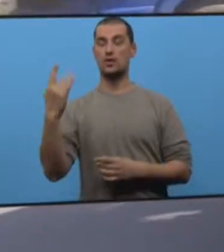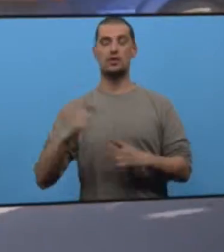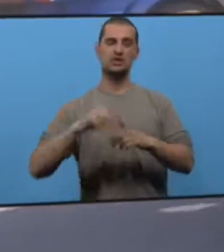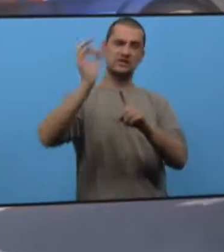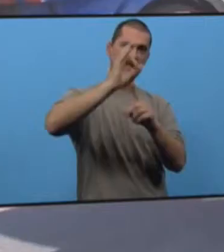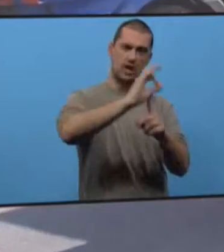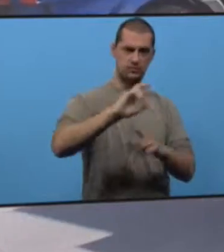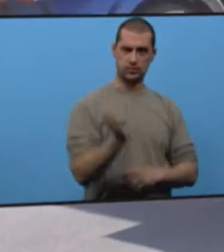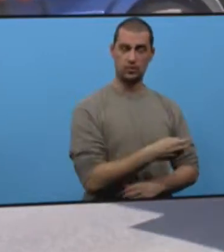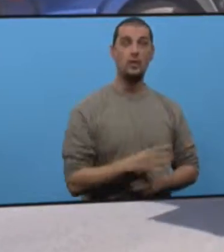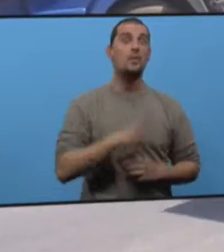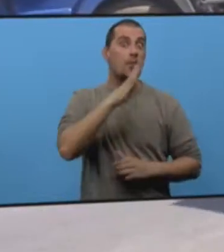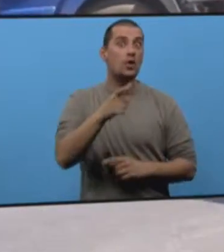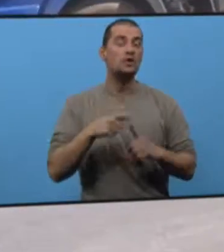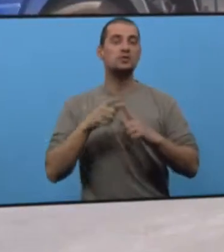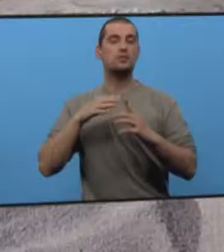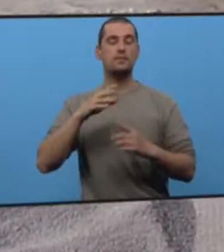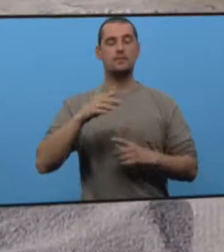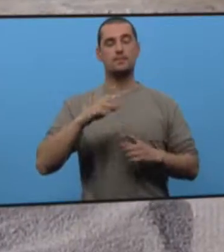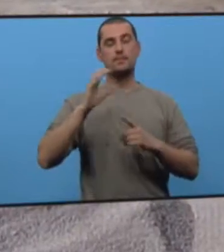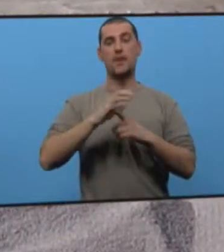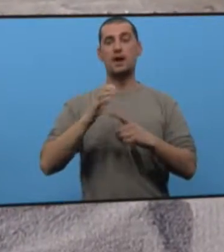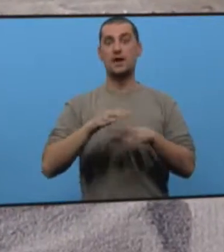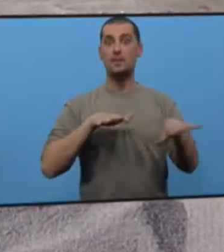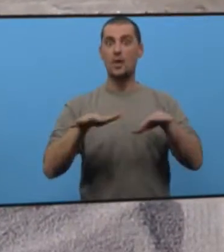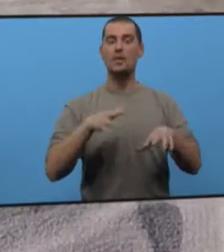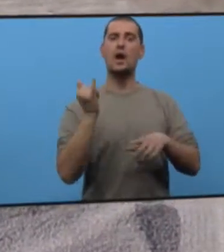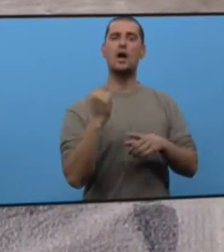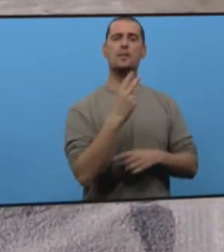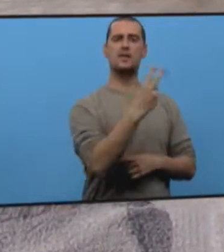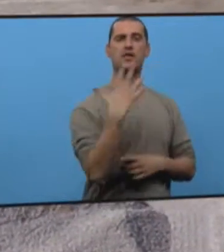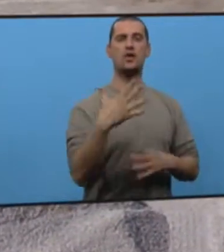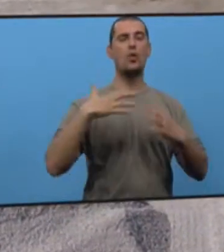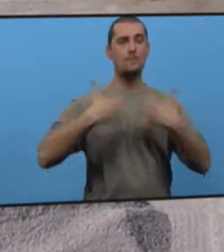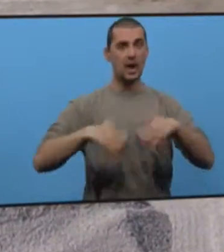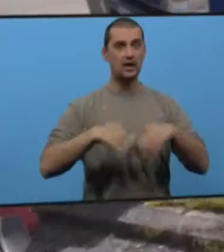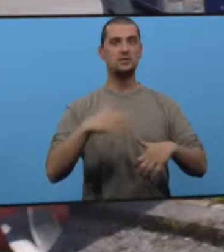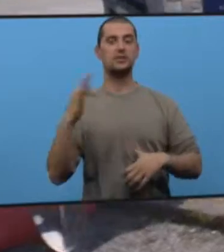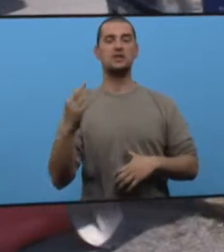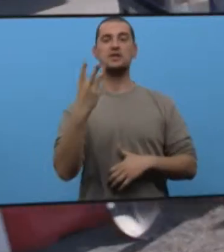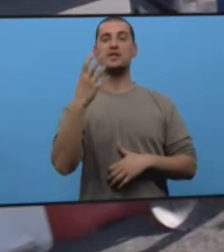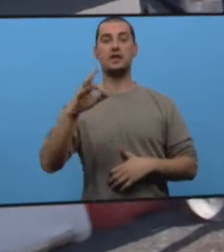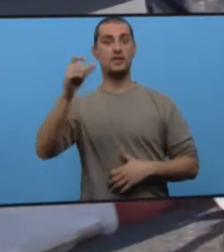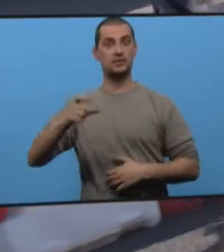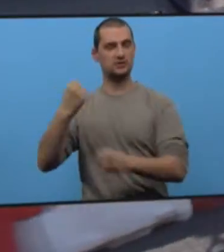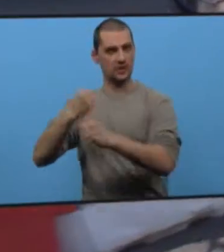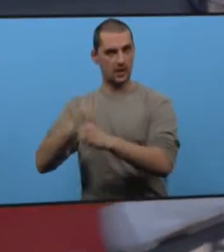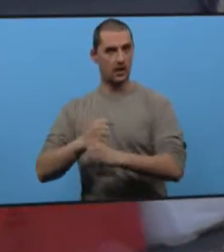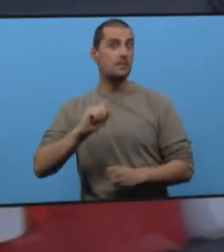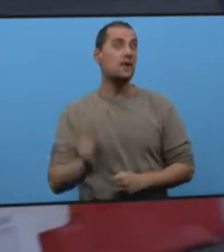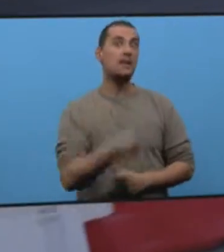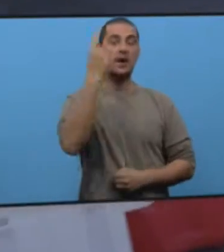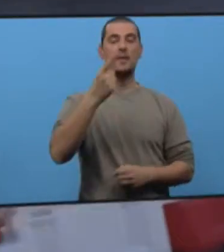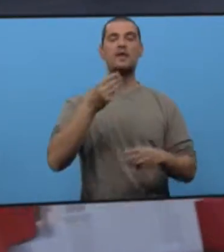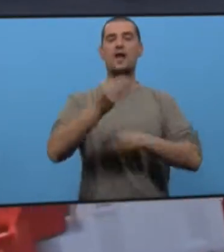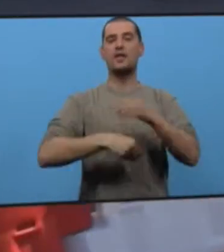vertical. Para elo, o parque móvil ten desplegado un amplio dispositivo de 25 máquinas e 30 operarios. É a primeira vez que se empregan os medios